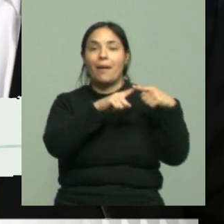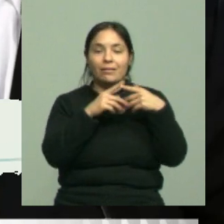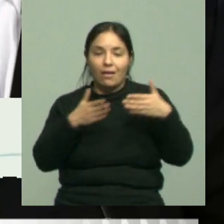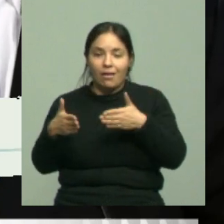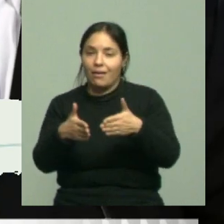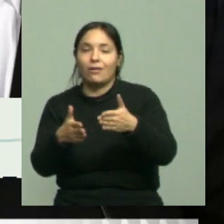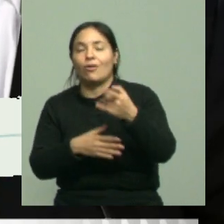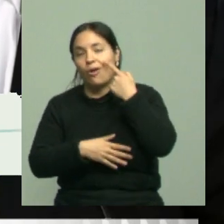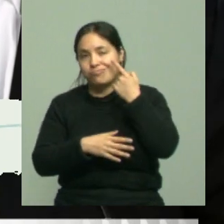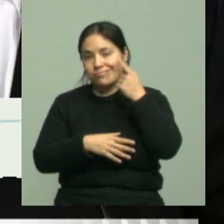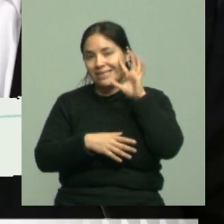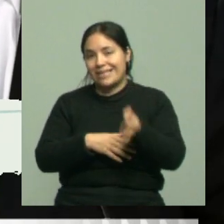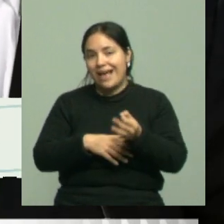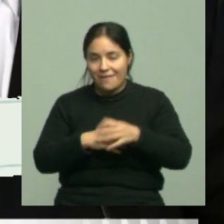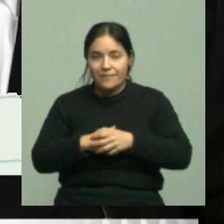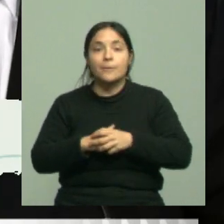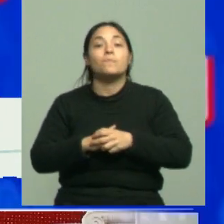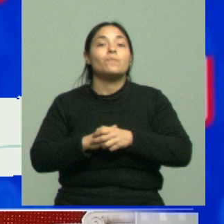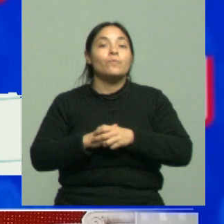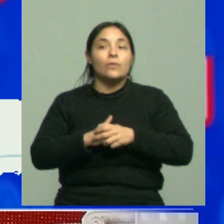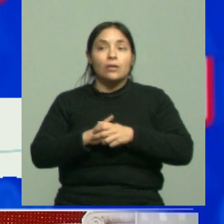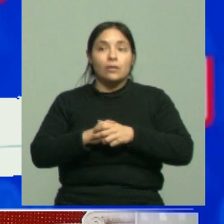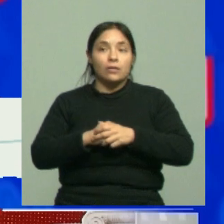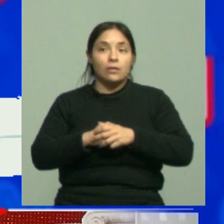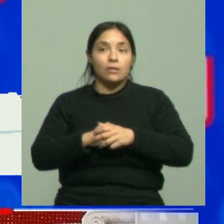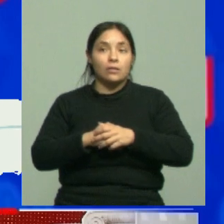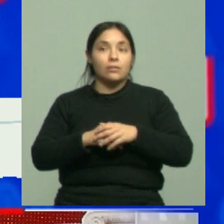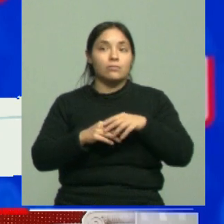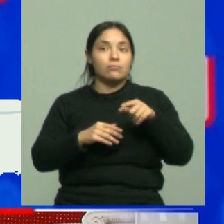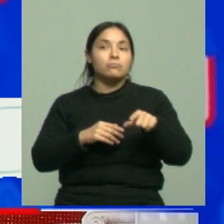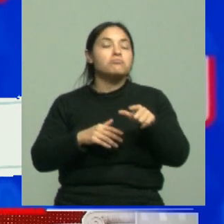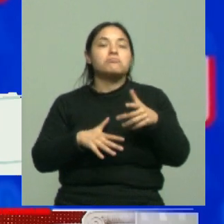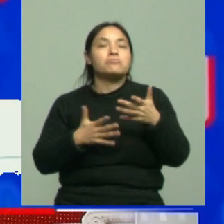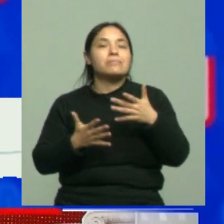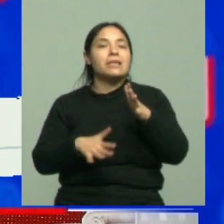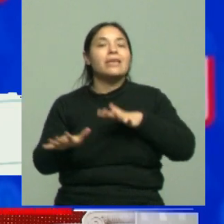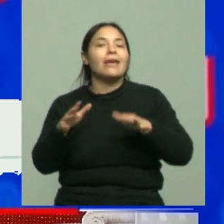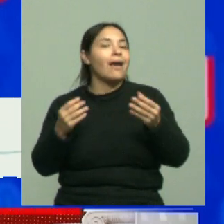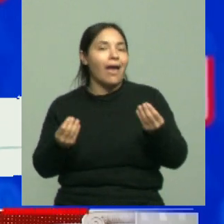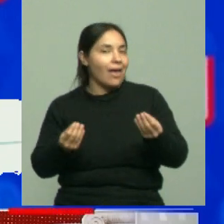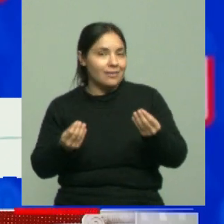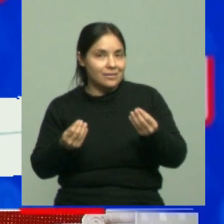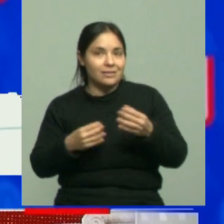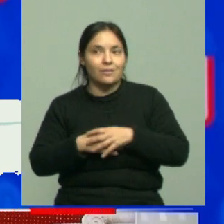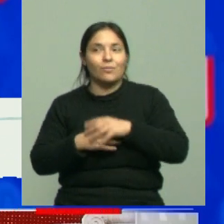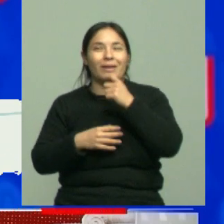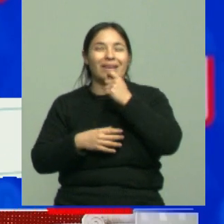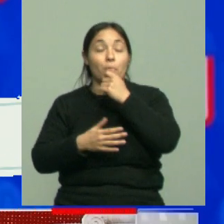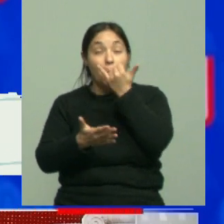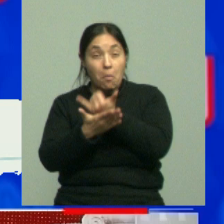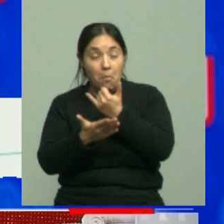en los próximos desafíos. Justamente él está tratando de hacer digamos, de un gran problema, aunque